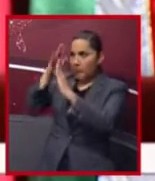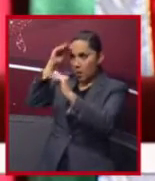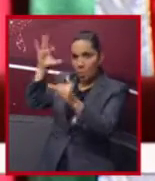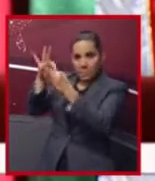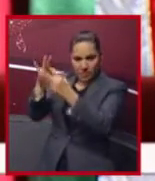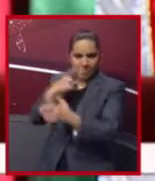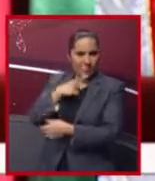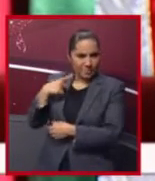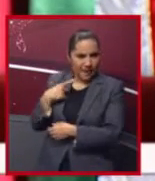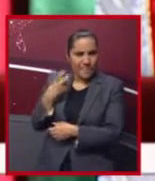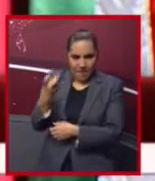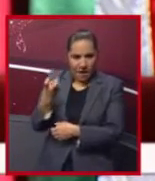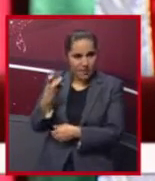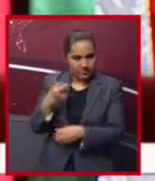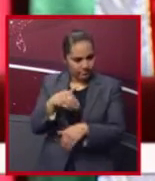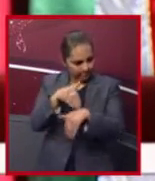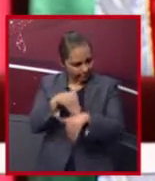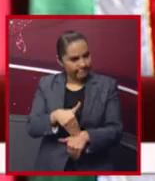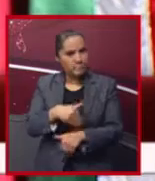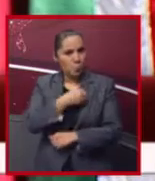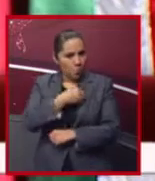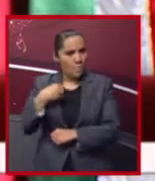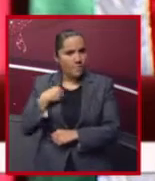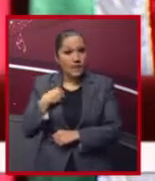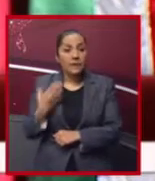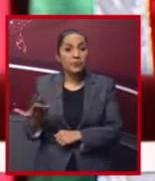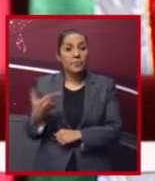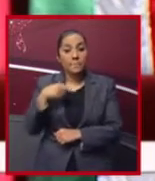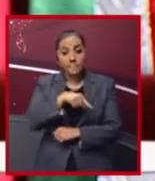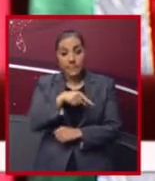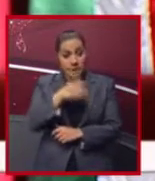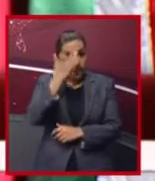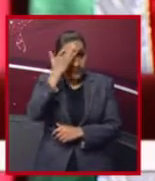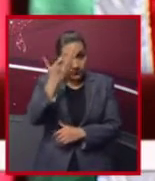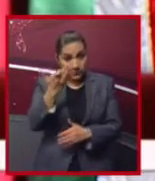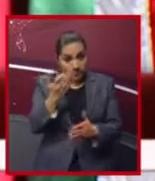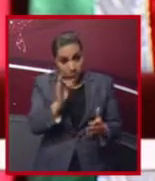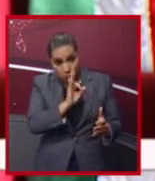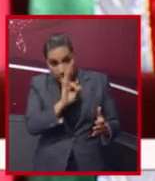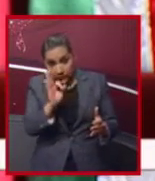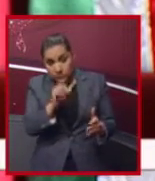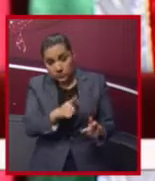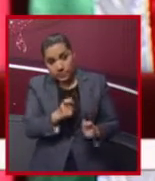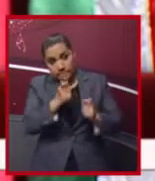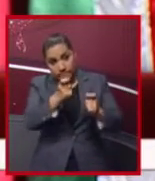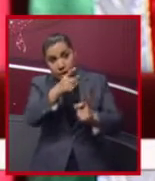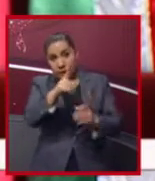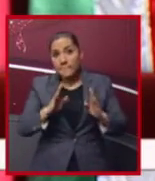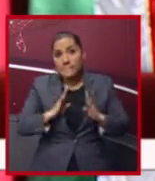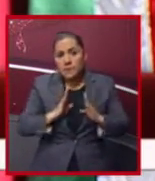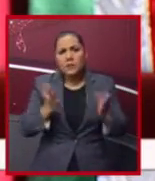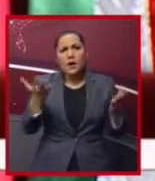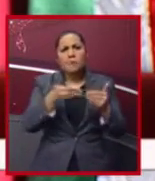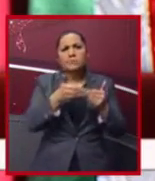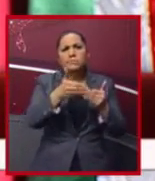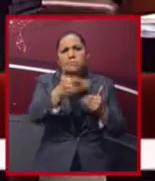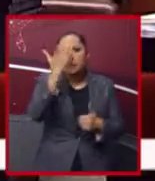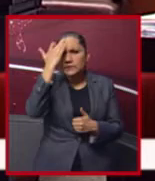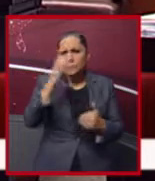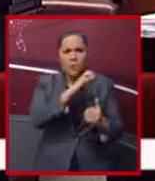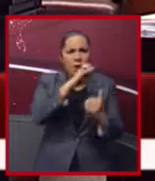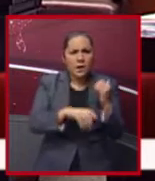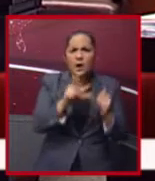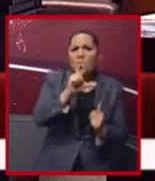la temporalidad forzosa que tendría el inicio del repliegue militar y su sustitución por policías